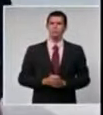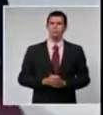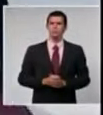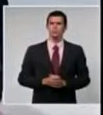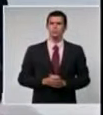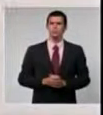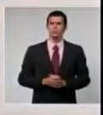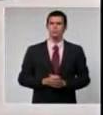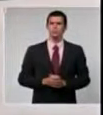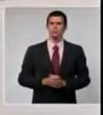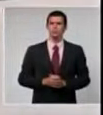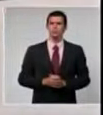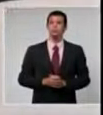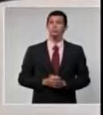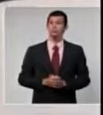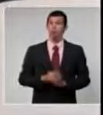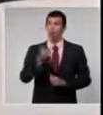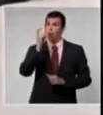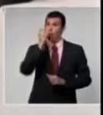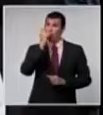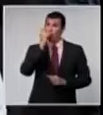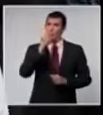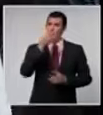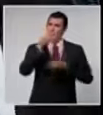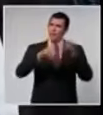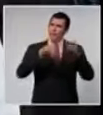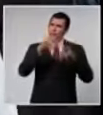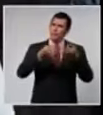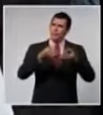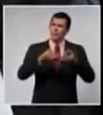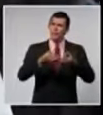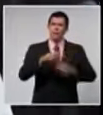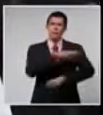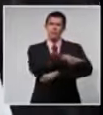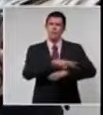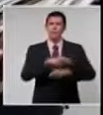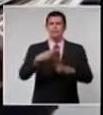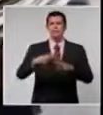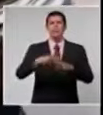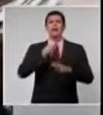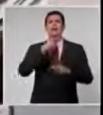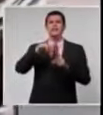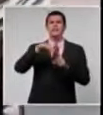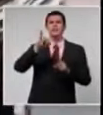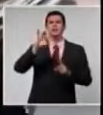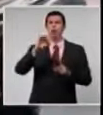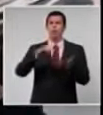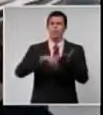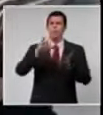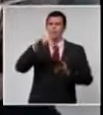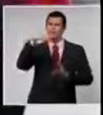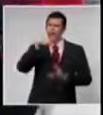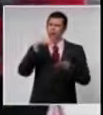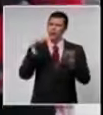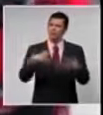cercano. Etiopía, con su rica y singular historia, es de los lugares donde a Cuba se le quiere más.